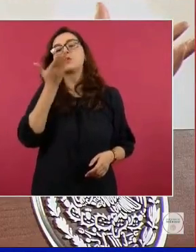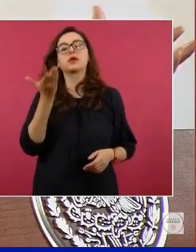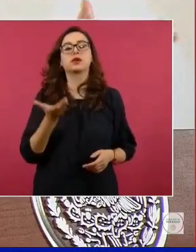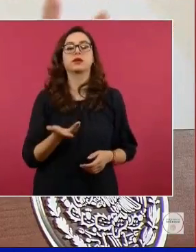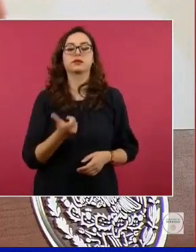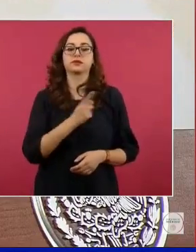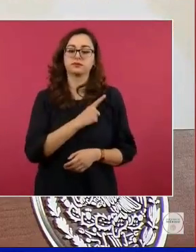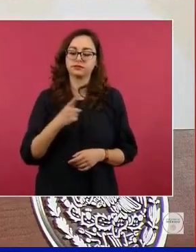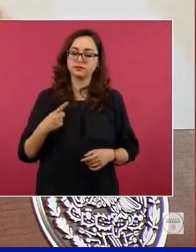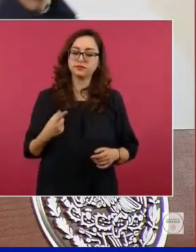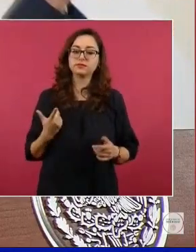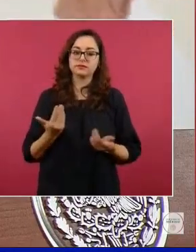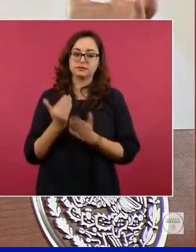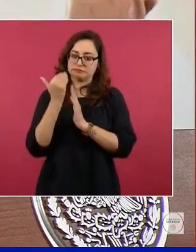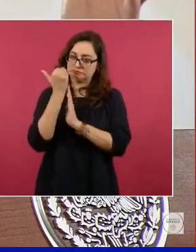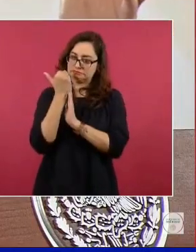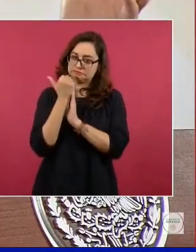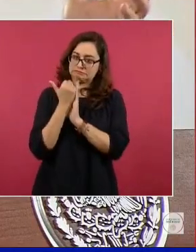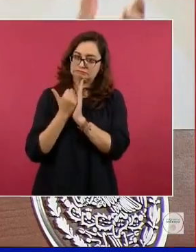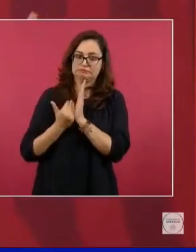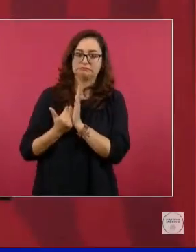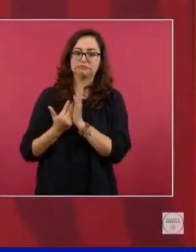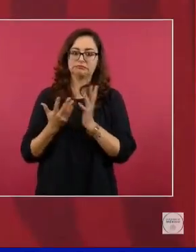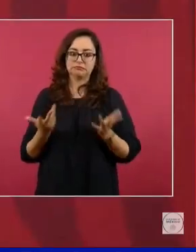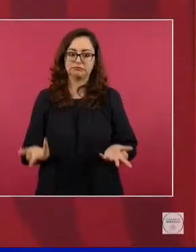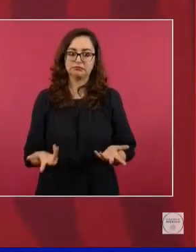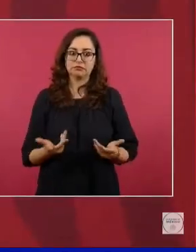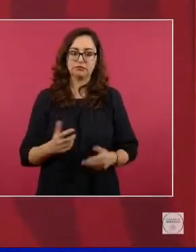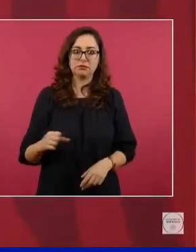que se vaya a las nubes.